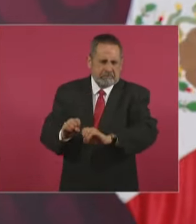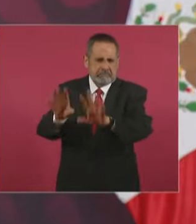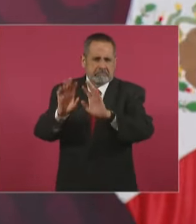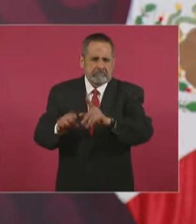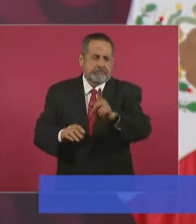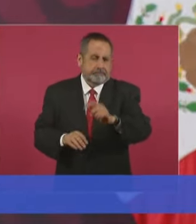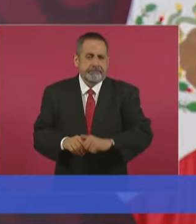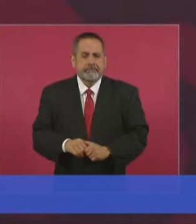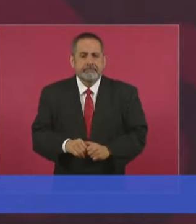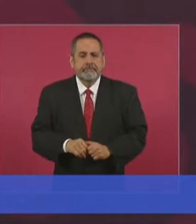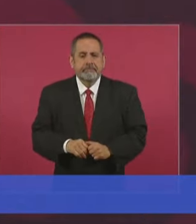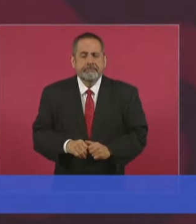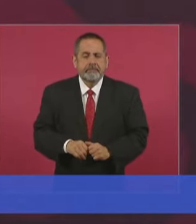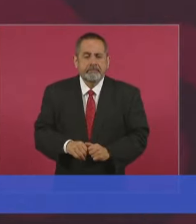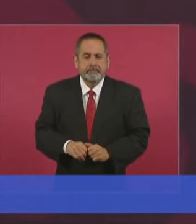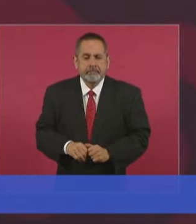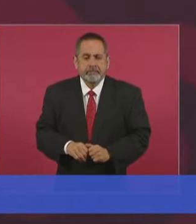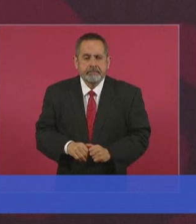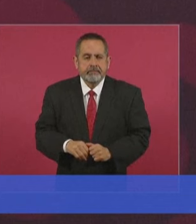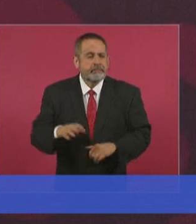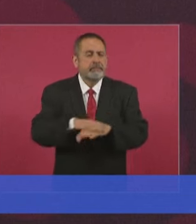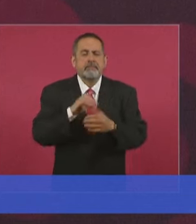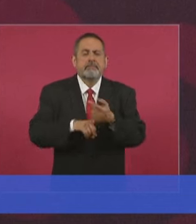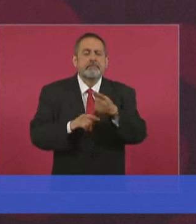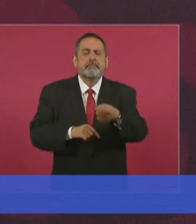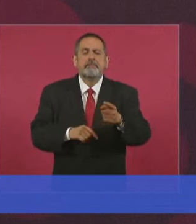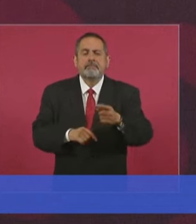era por la el cobro